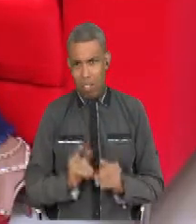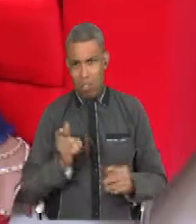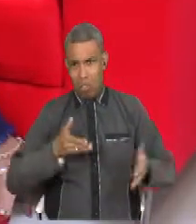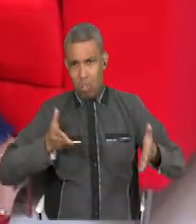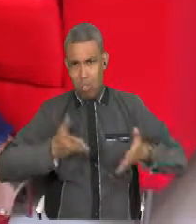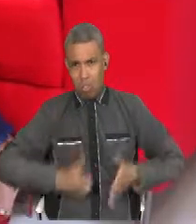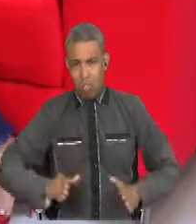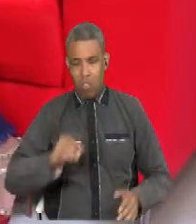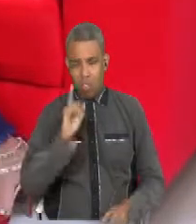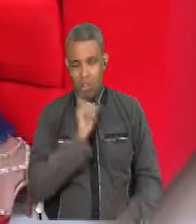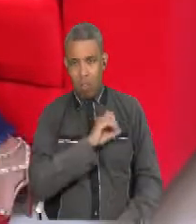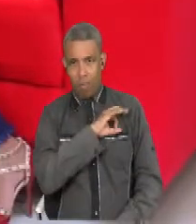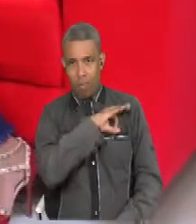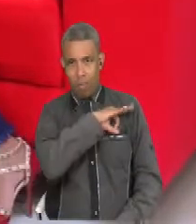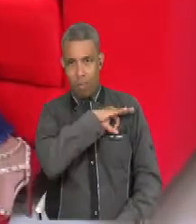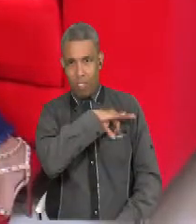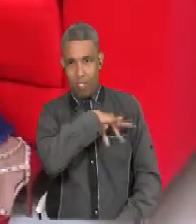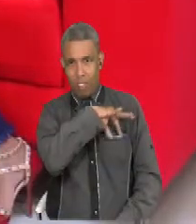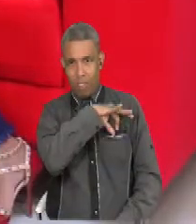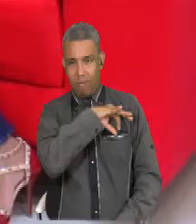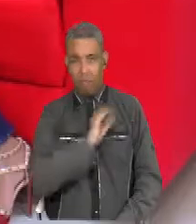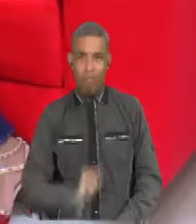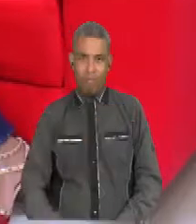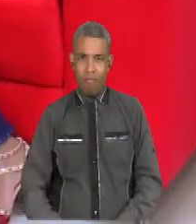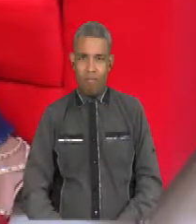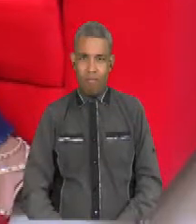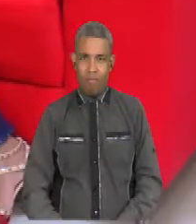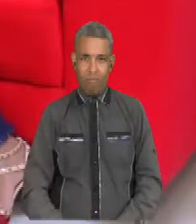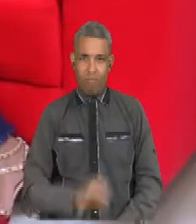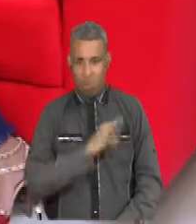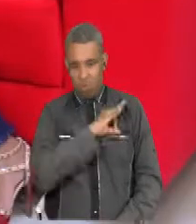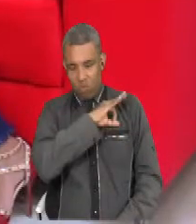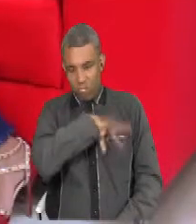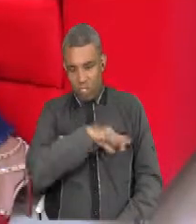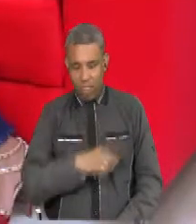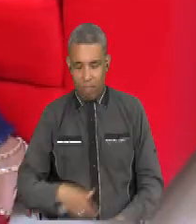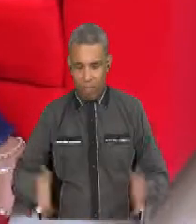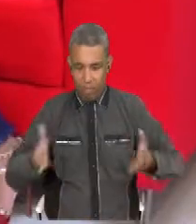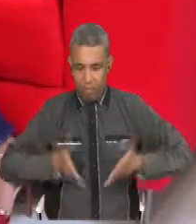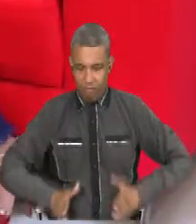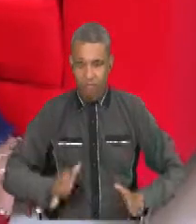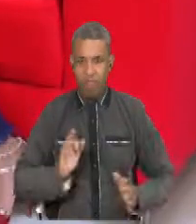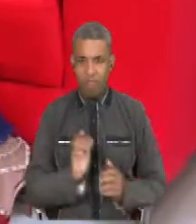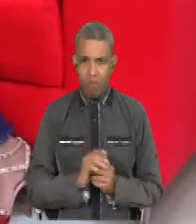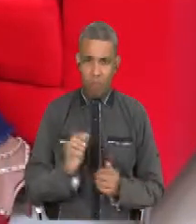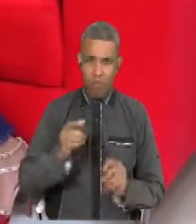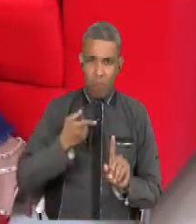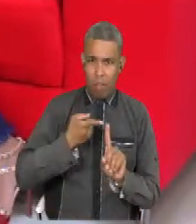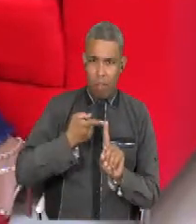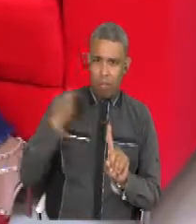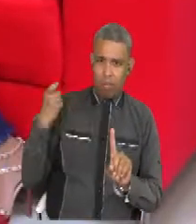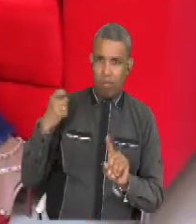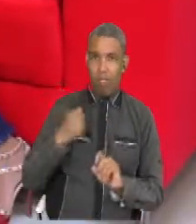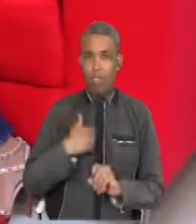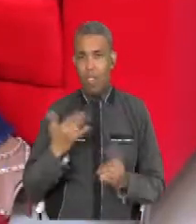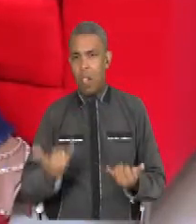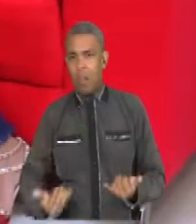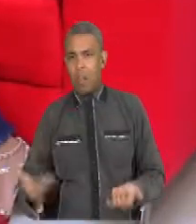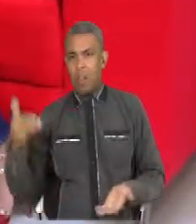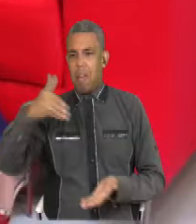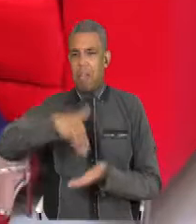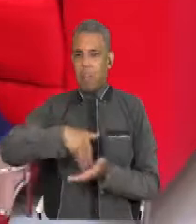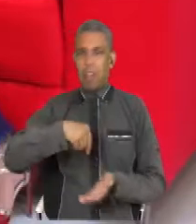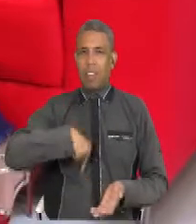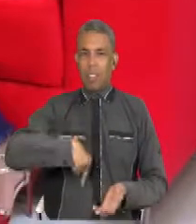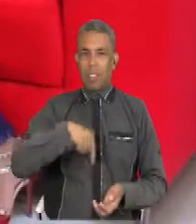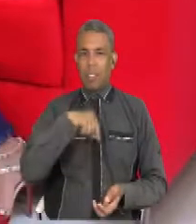Bueno, y contento, como le decía Kiara, gracias por la invitación, contento por estar de nuevo en la ciudad y en el programa.